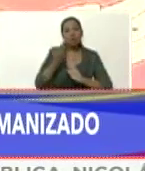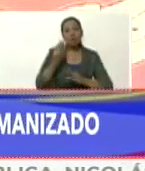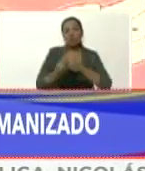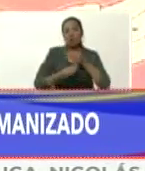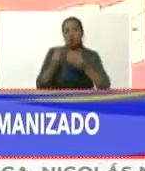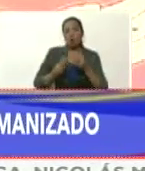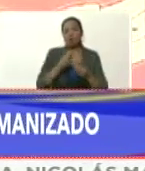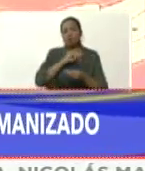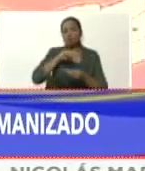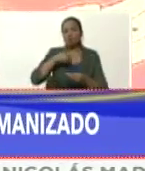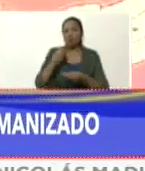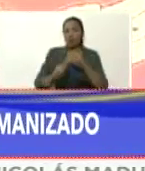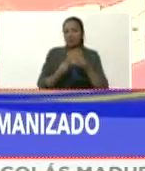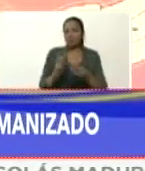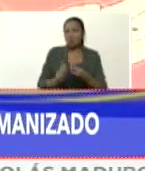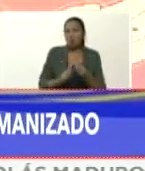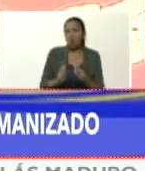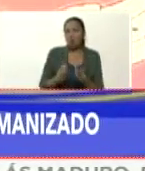lo hacemos?